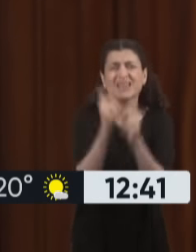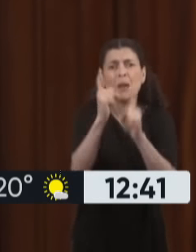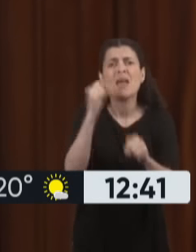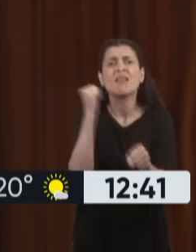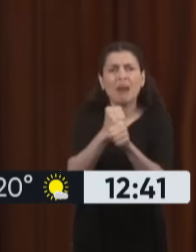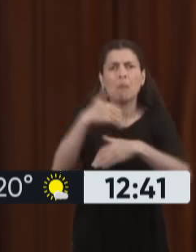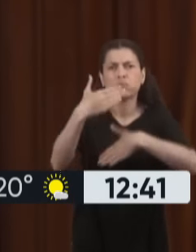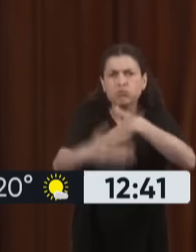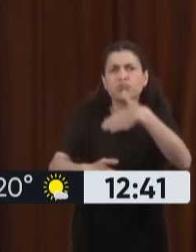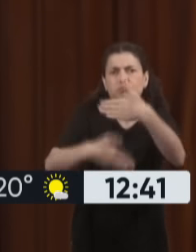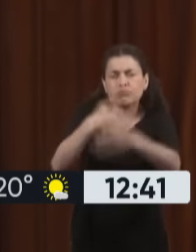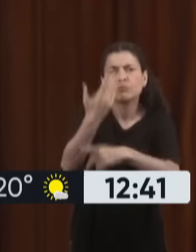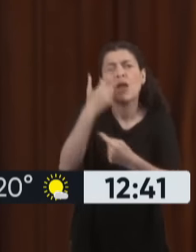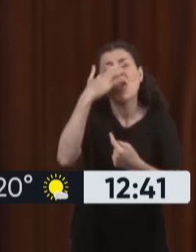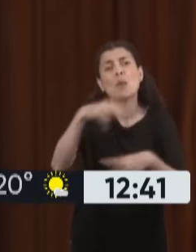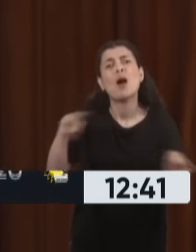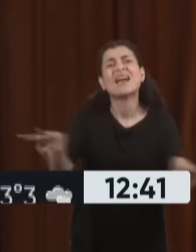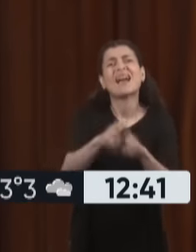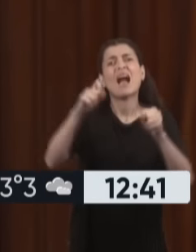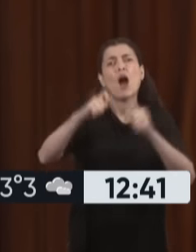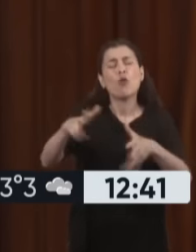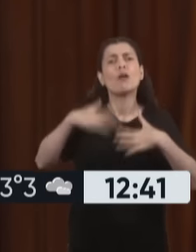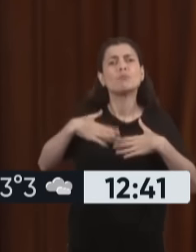del fruto de su trabajo como se le antoje.